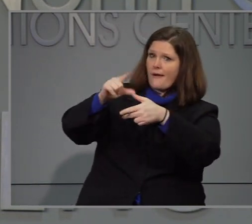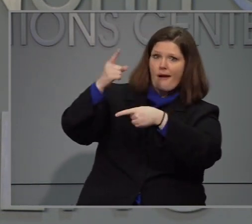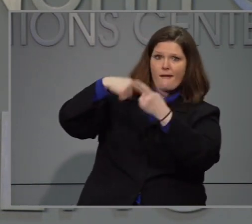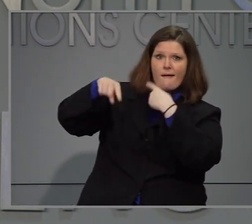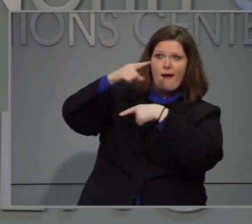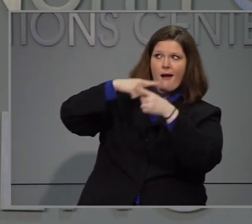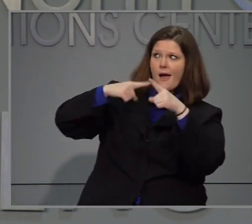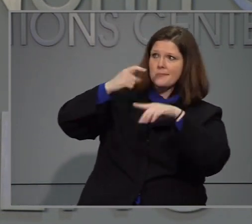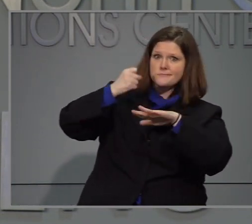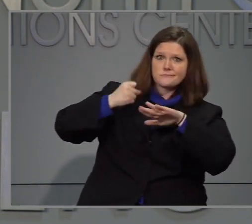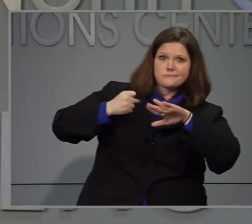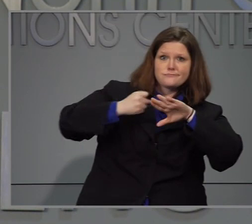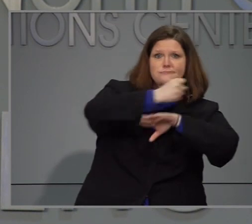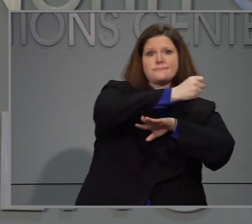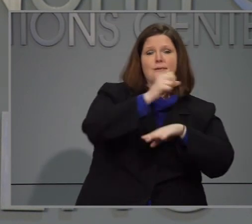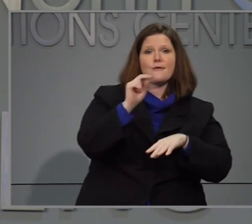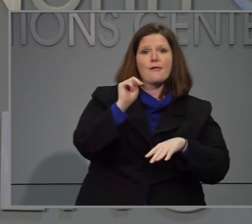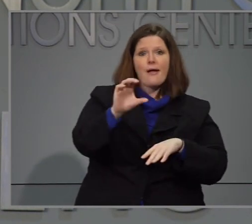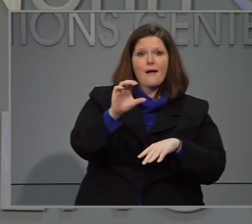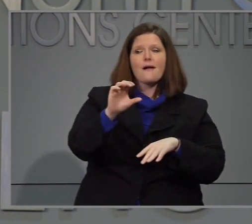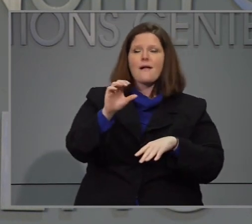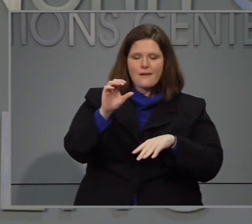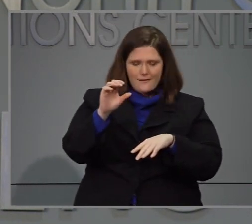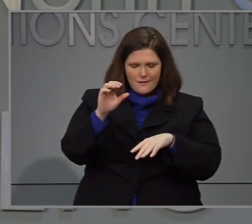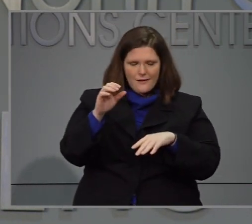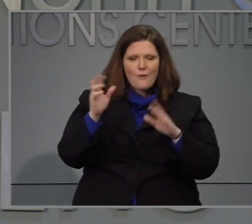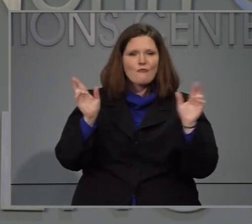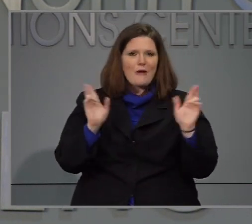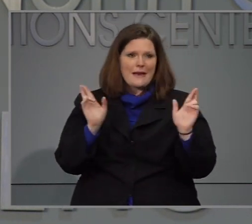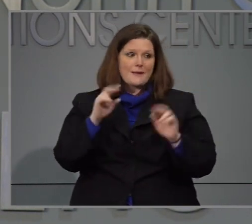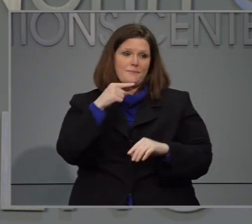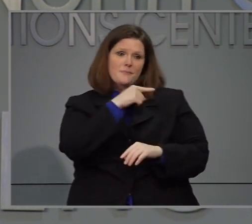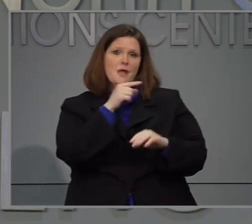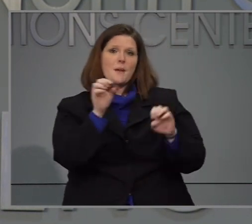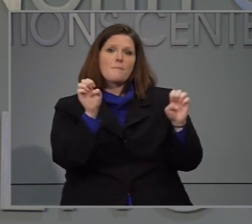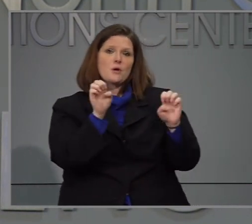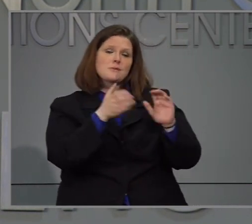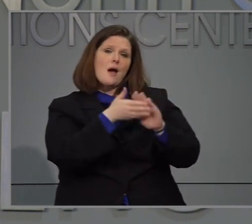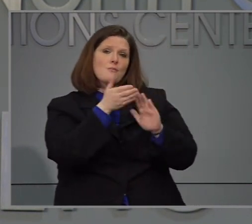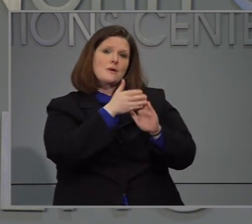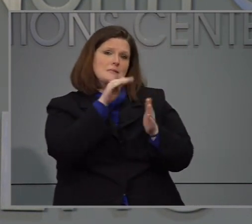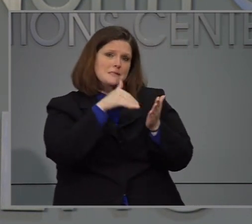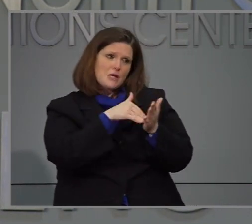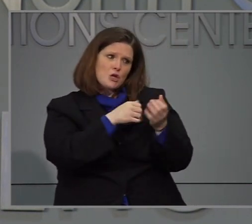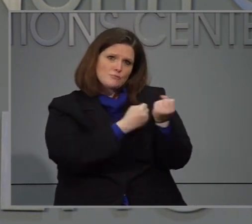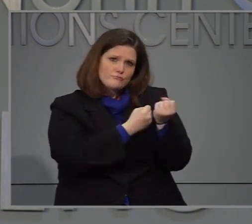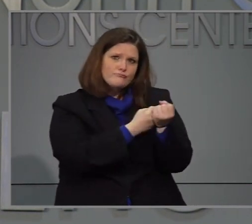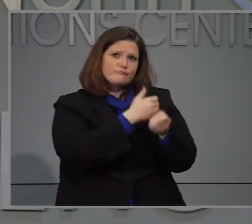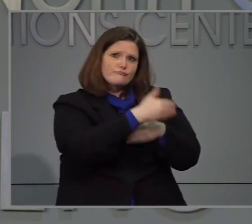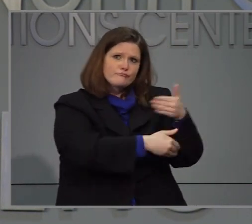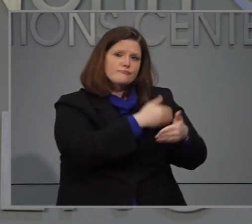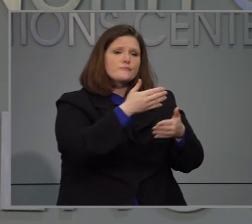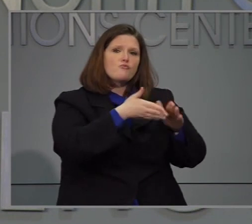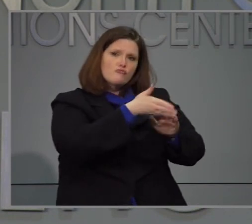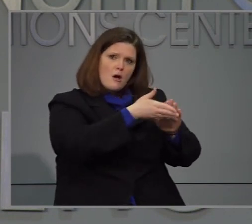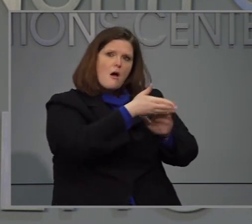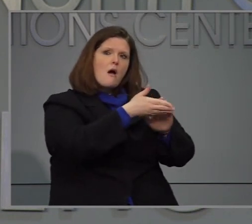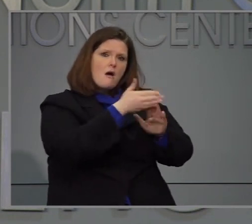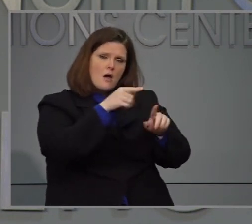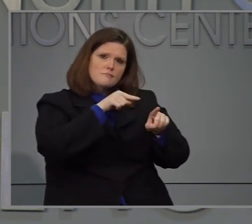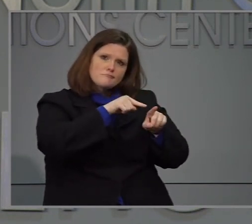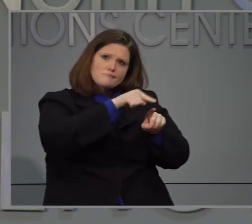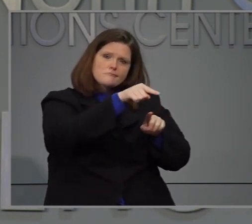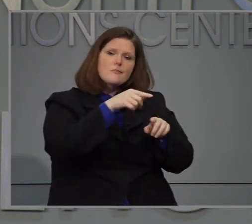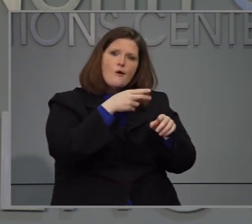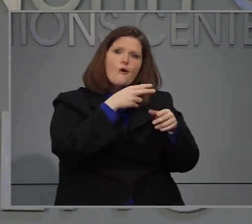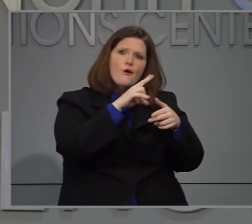operaciones de emergencia ha estado aquí durante todo este proceso de pandemia, pero siguen haciendo el mismo trabajo que necesitan